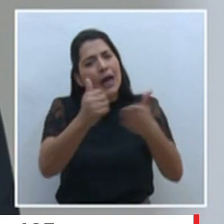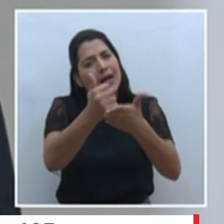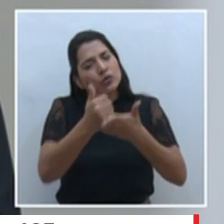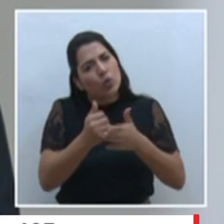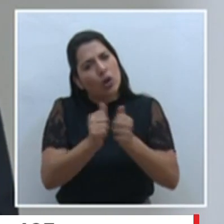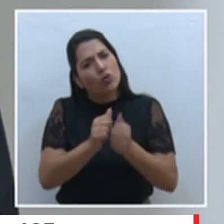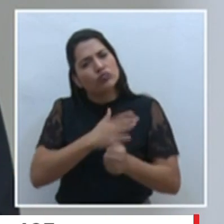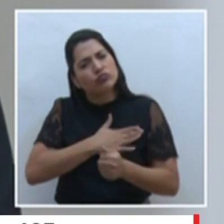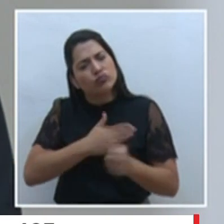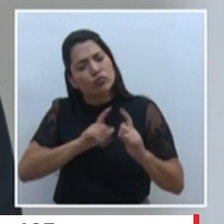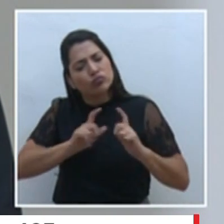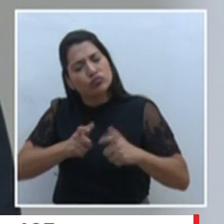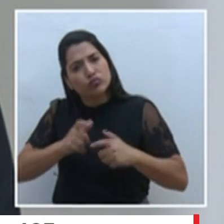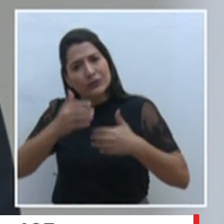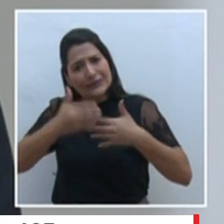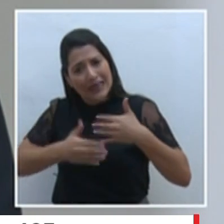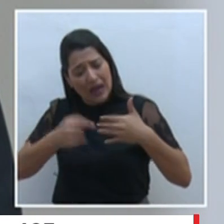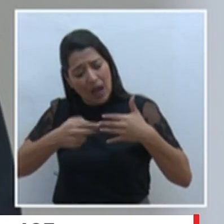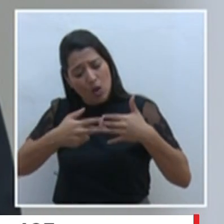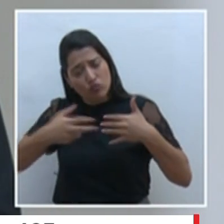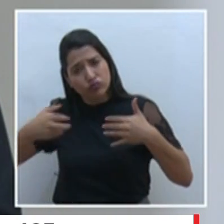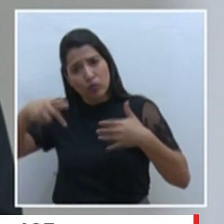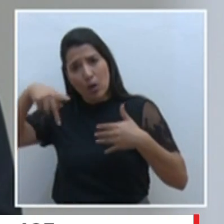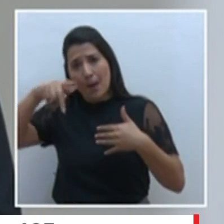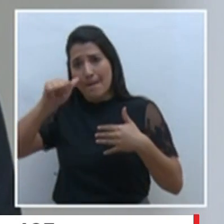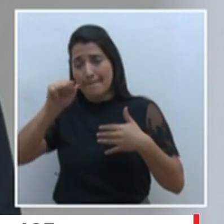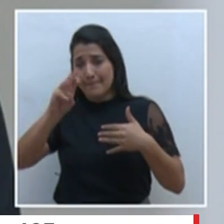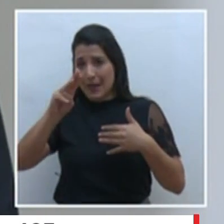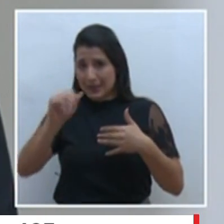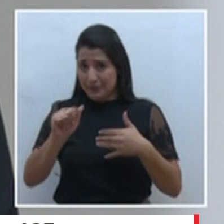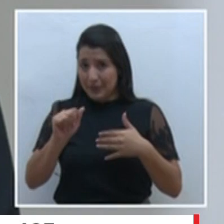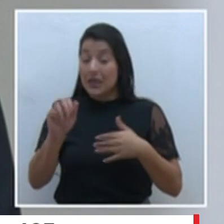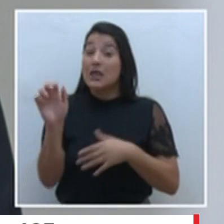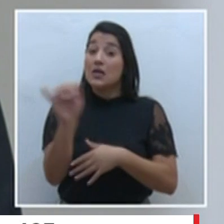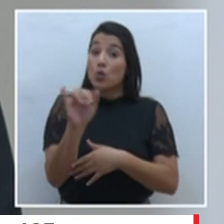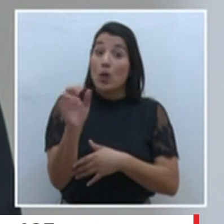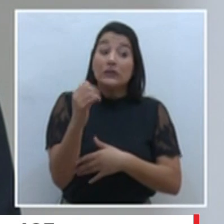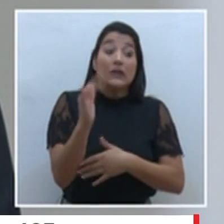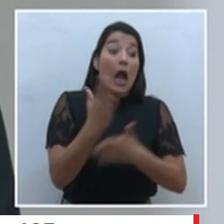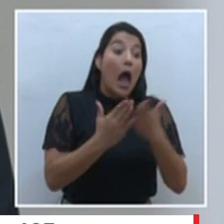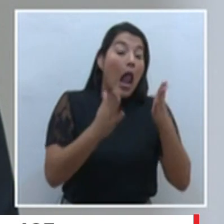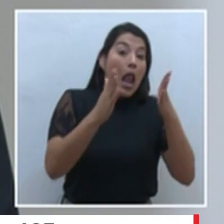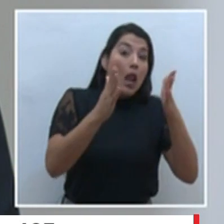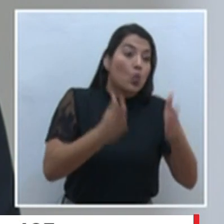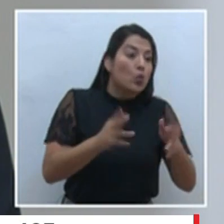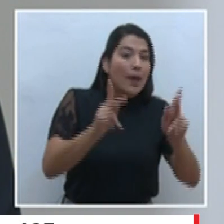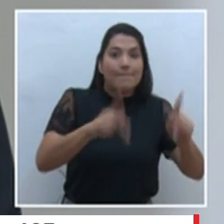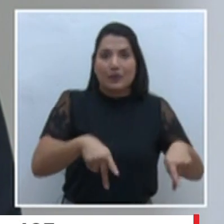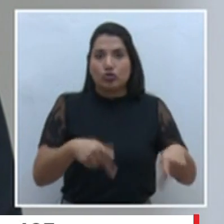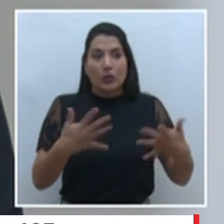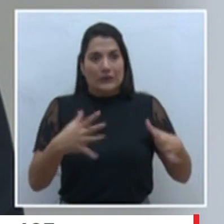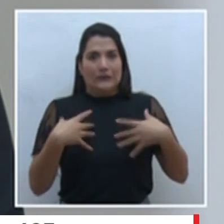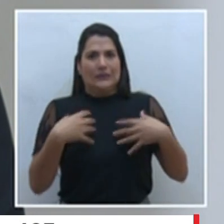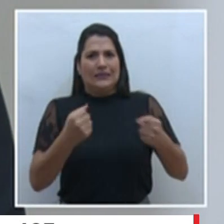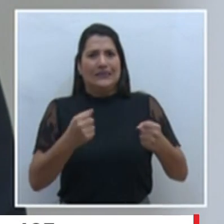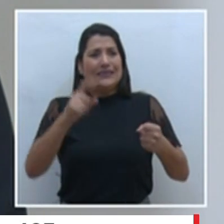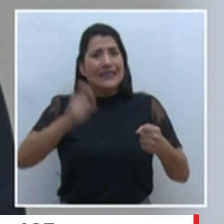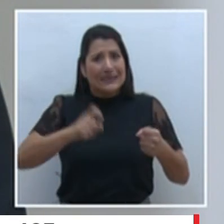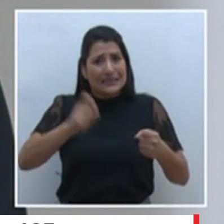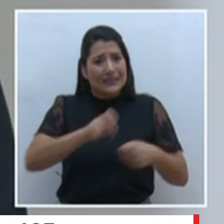plasma. Inclusive, si hay algún paciente que está dado de alta y requiere transporte o que le ayudemos para poder llegar al banco de